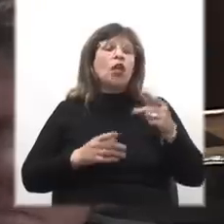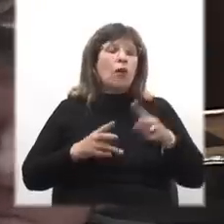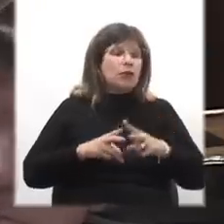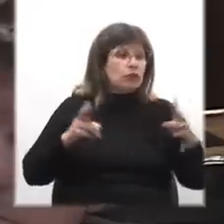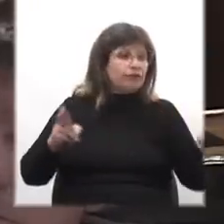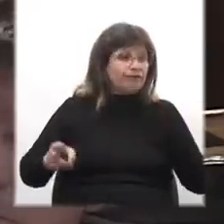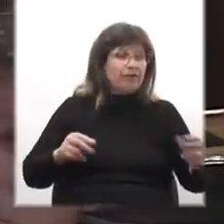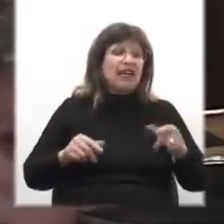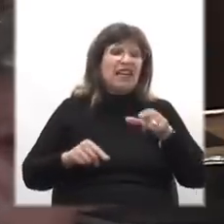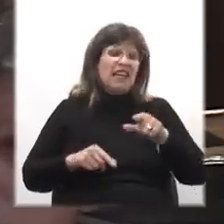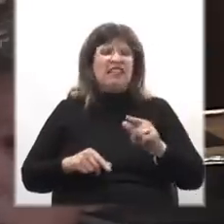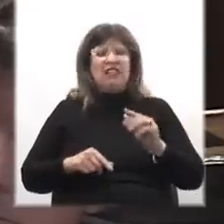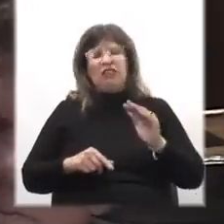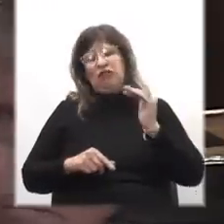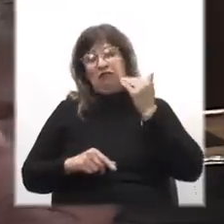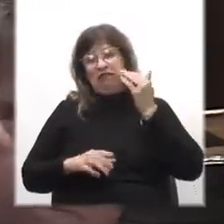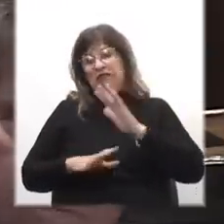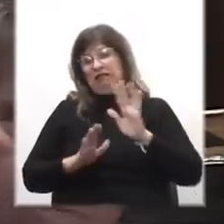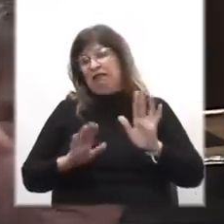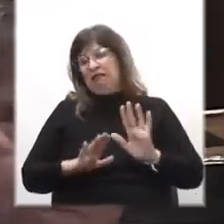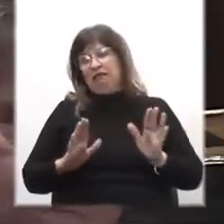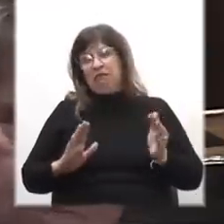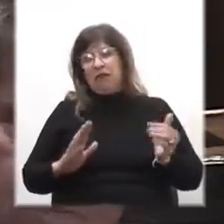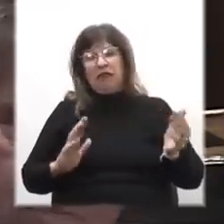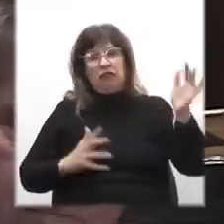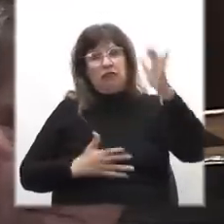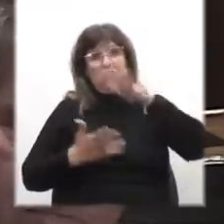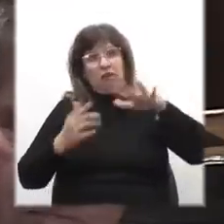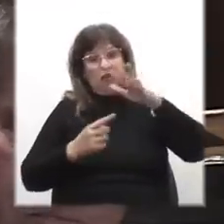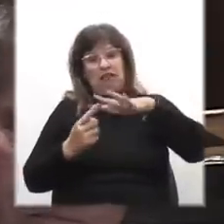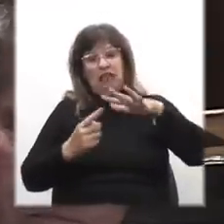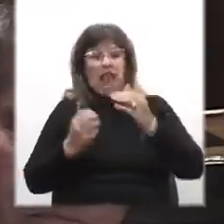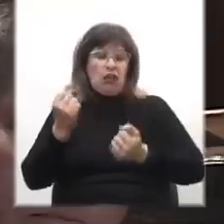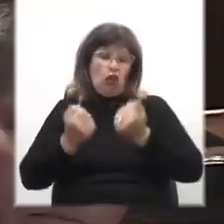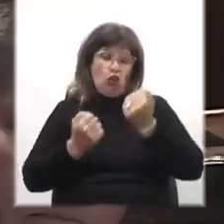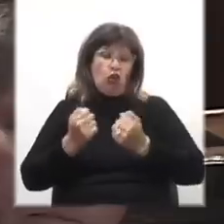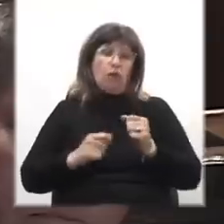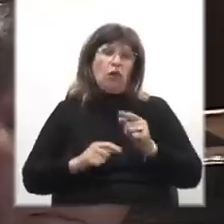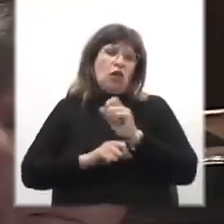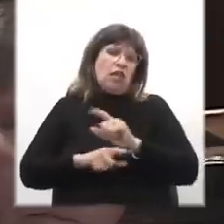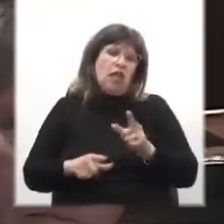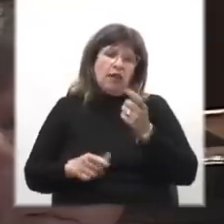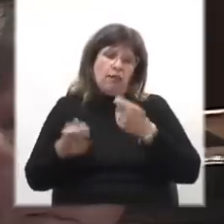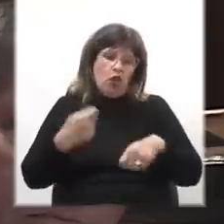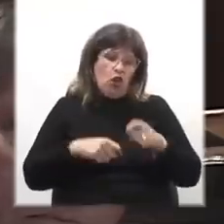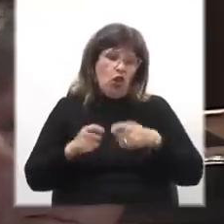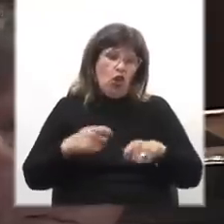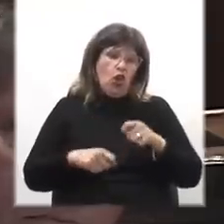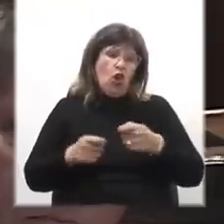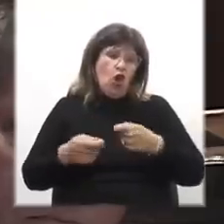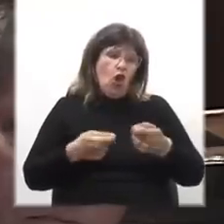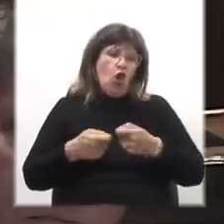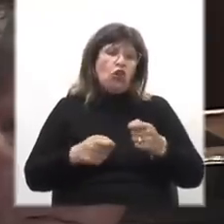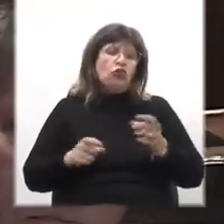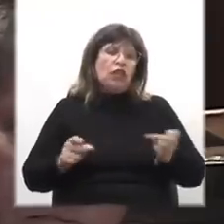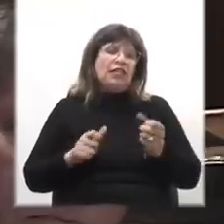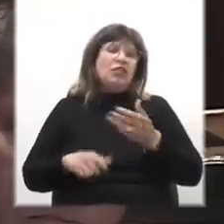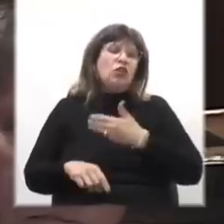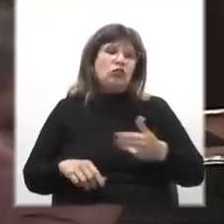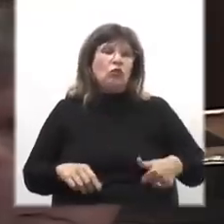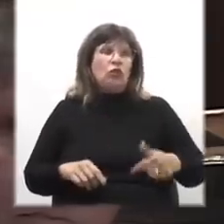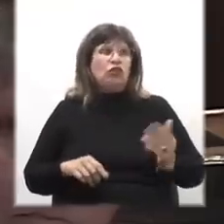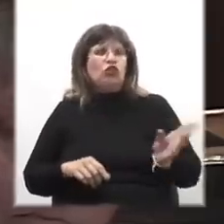Entonces, eso es un desastre ambiental, un desastre económico y el peor negocio que hicieron los gobiernos uruguayos en su